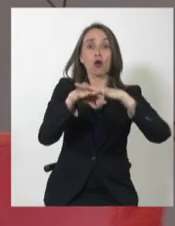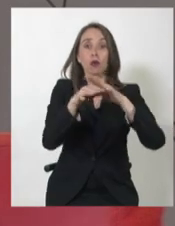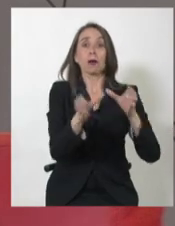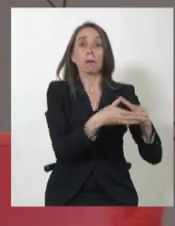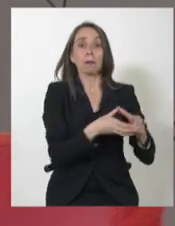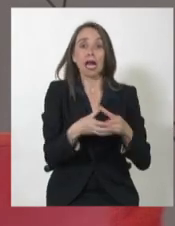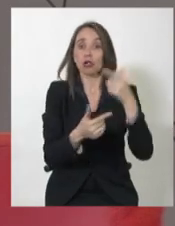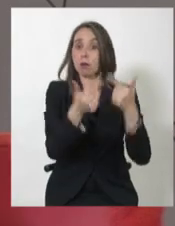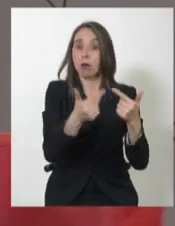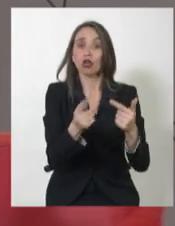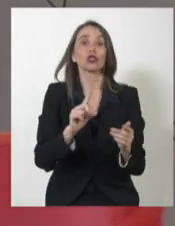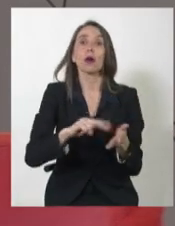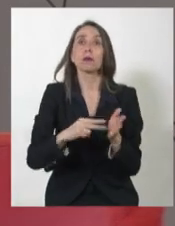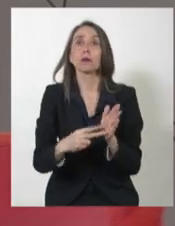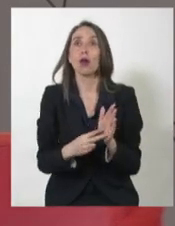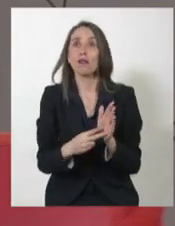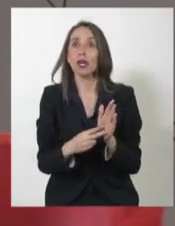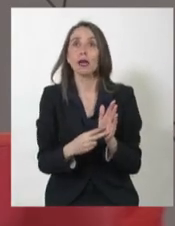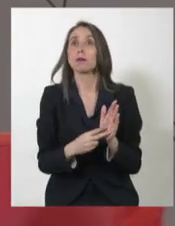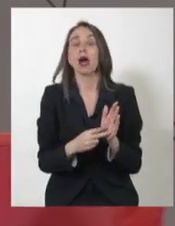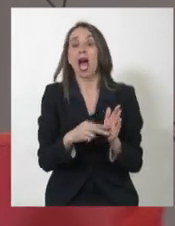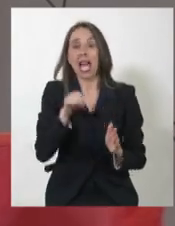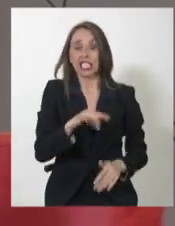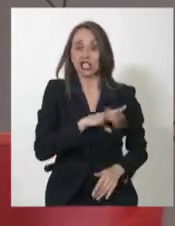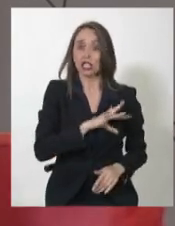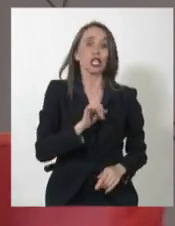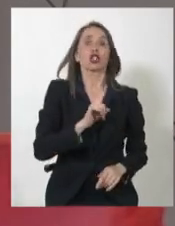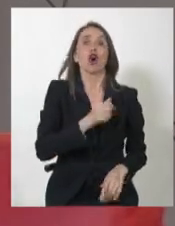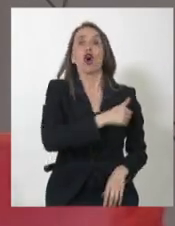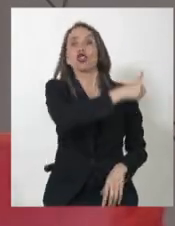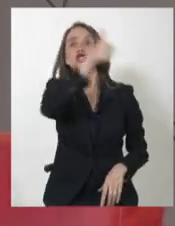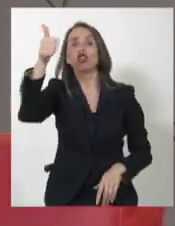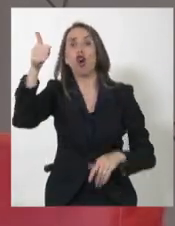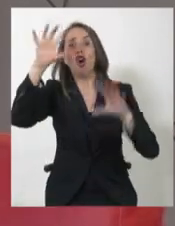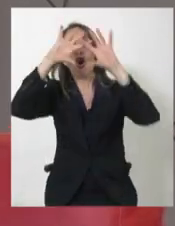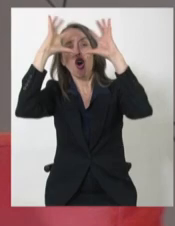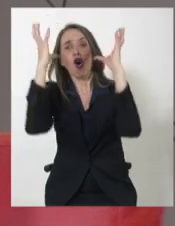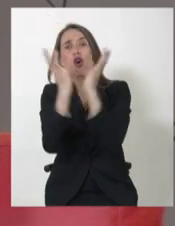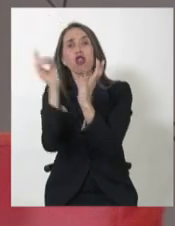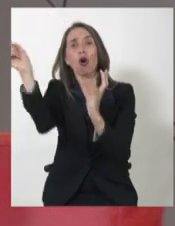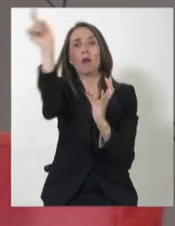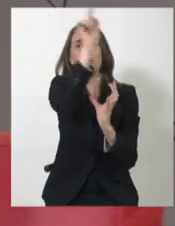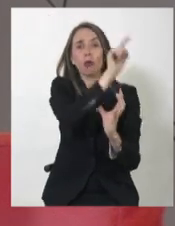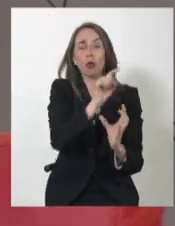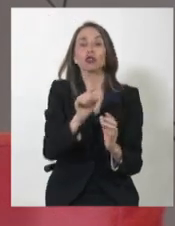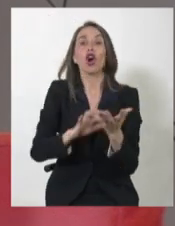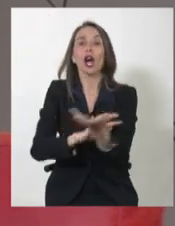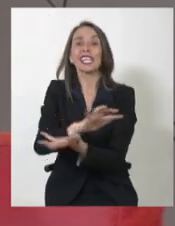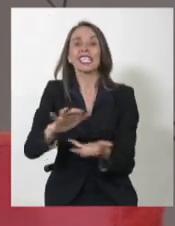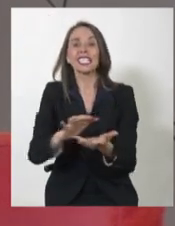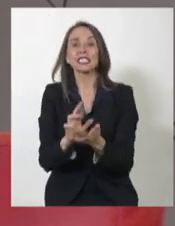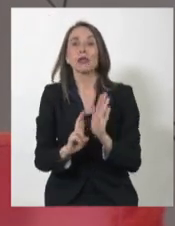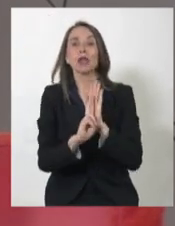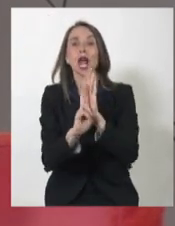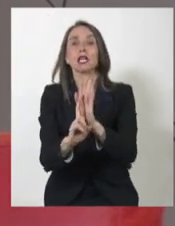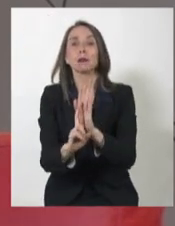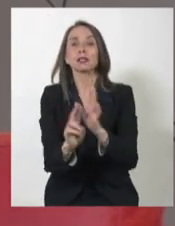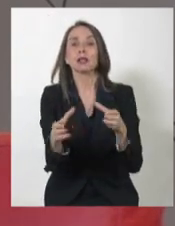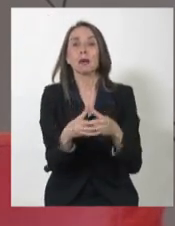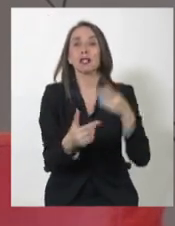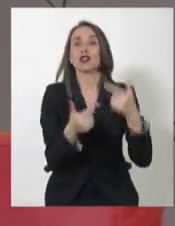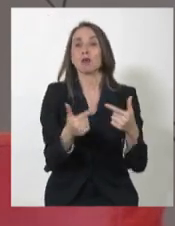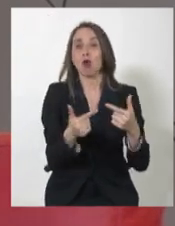problema de los partidos políticos no es un problema acá nomás, es un problema en todo el mundo, que se llama la crisis de la representatividad política. Pero si esto